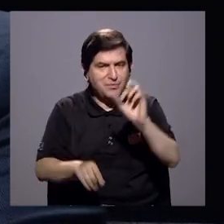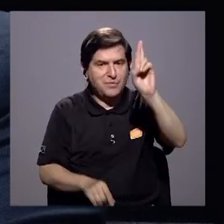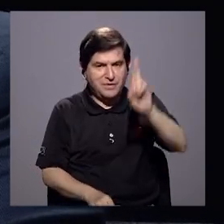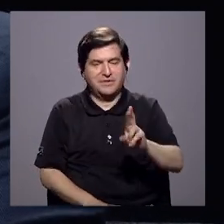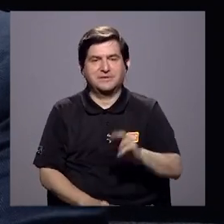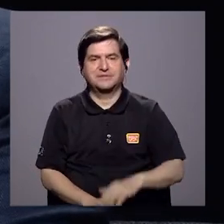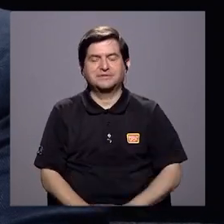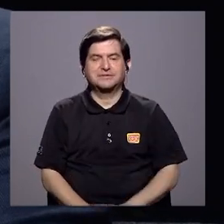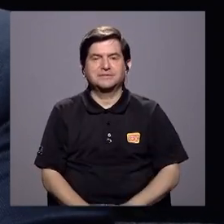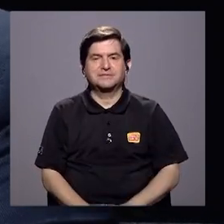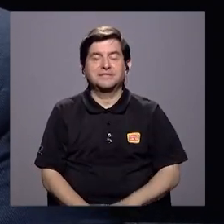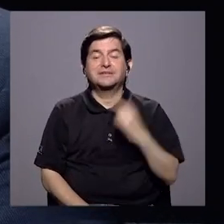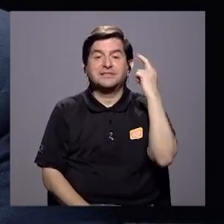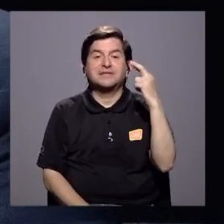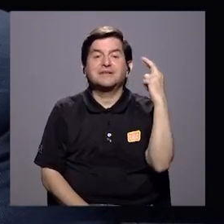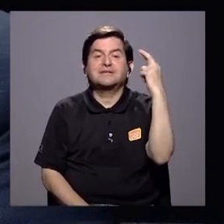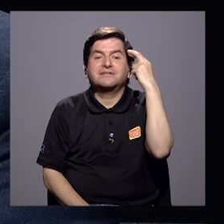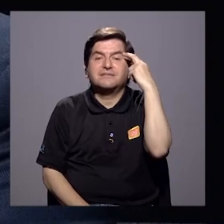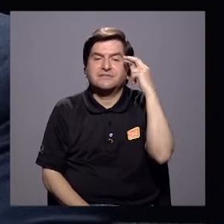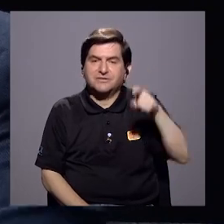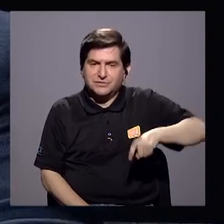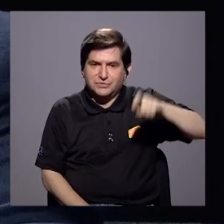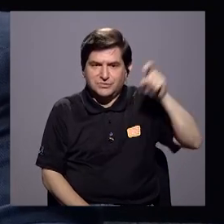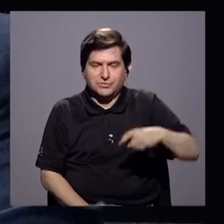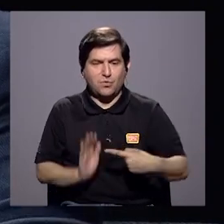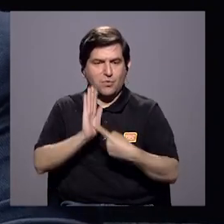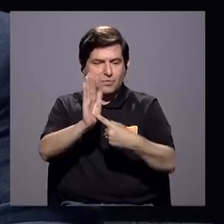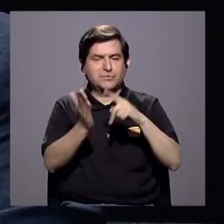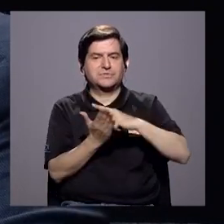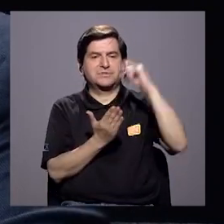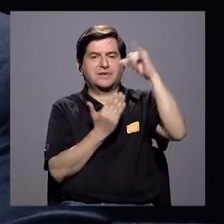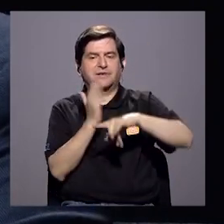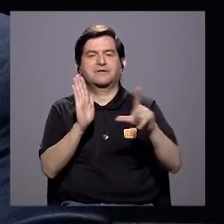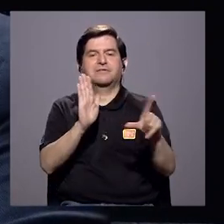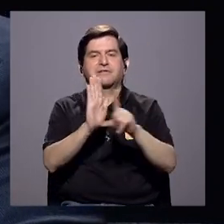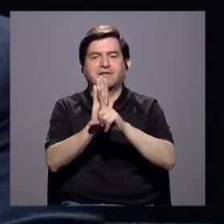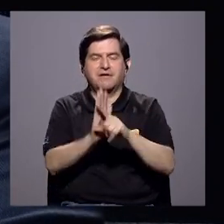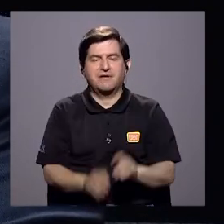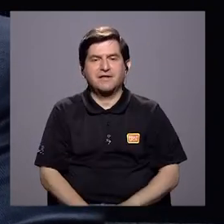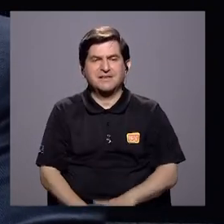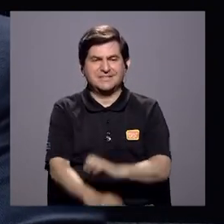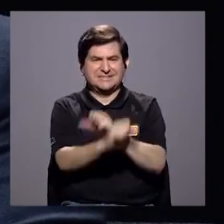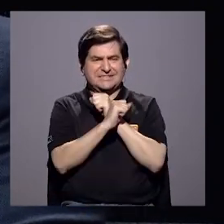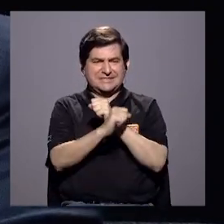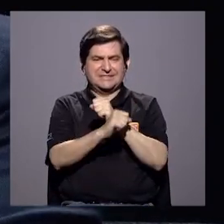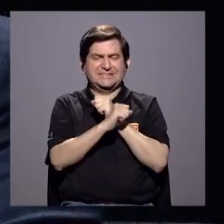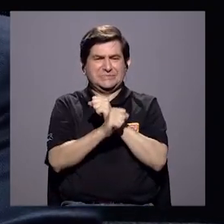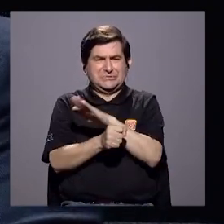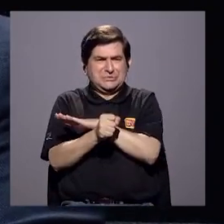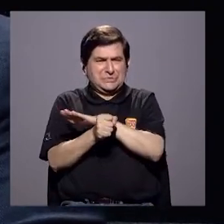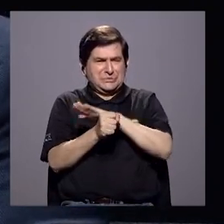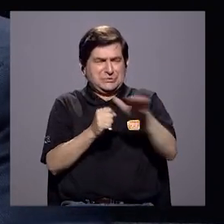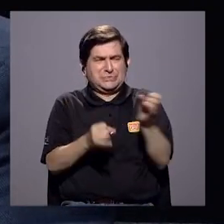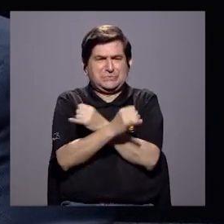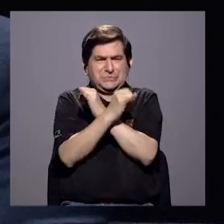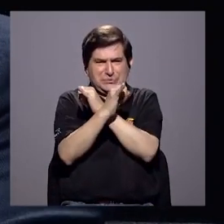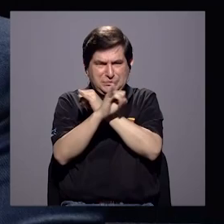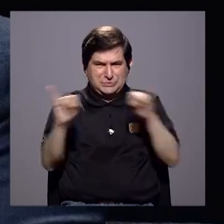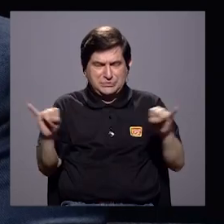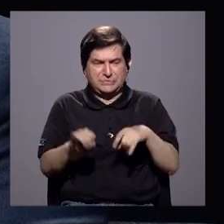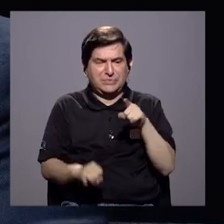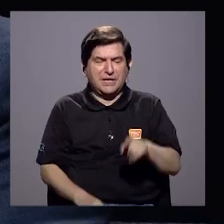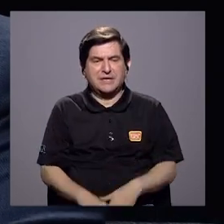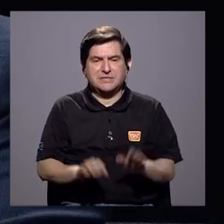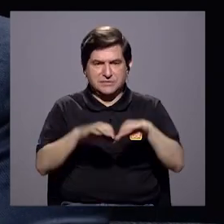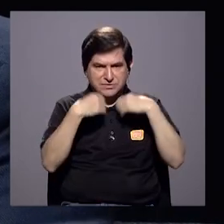costarricense y es por esto que se debe presentar un proyecto de ley que le garantice la suficiente independencia a